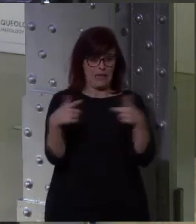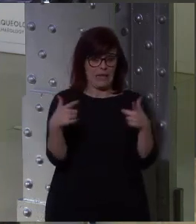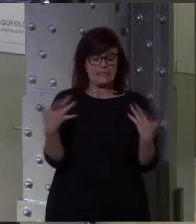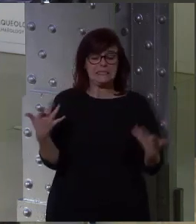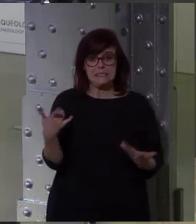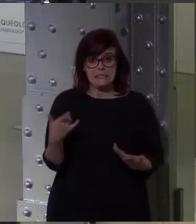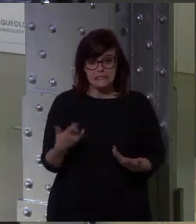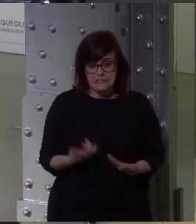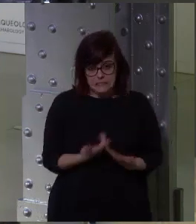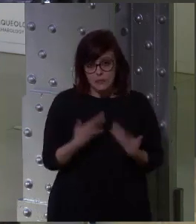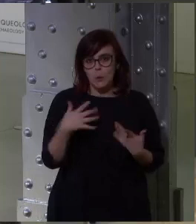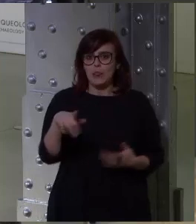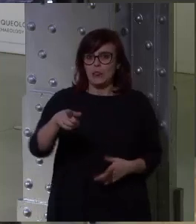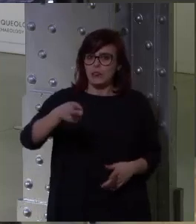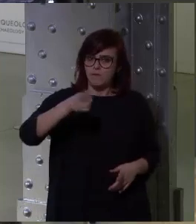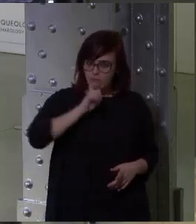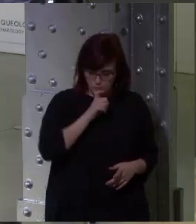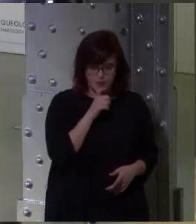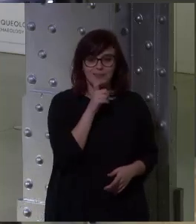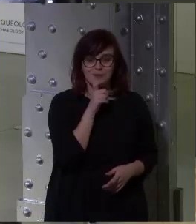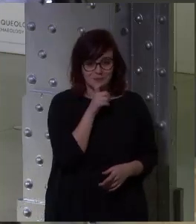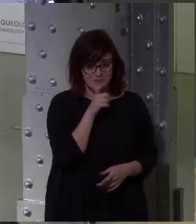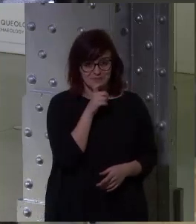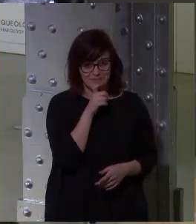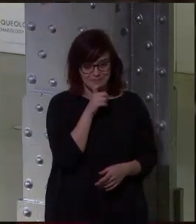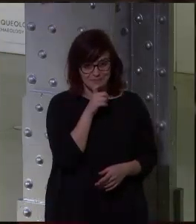Pues bueno, una difícil cuestión.